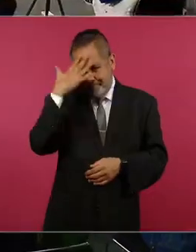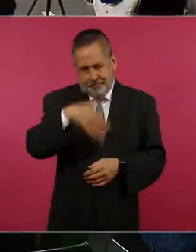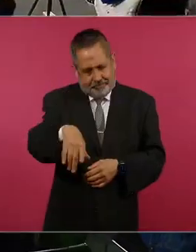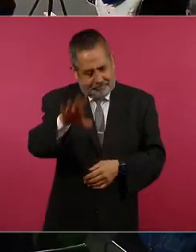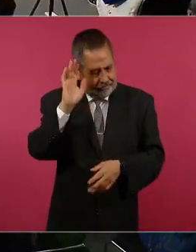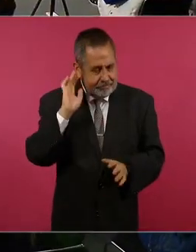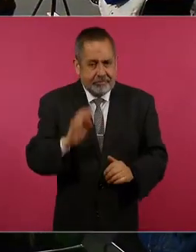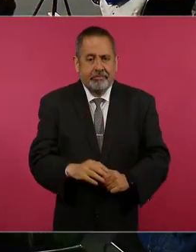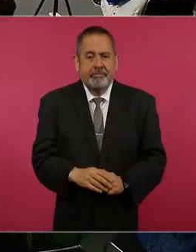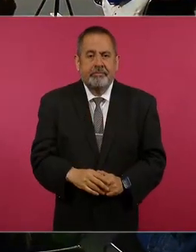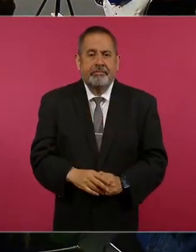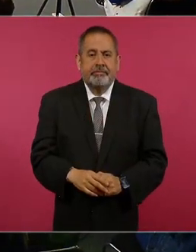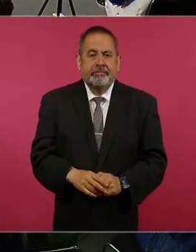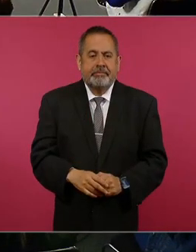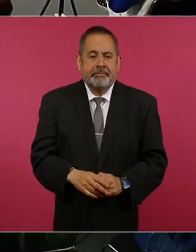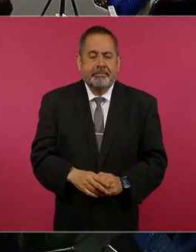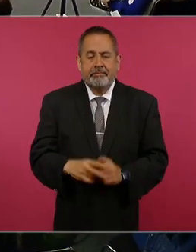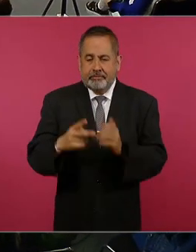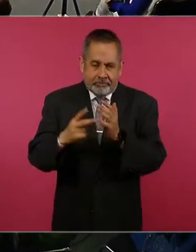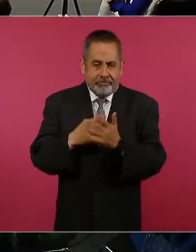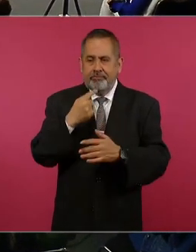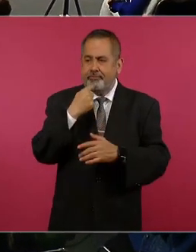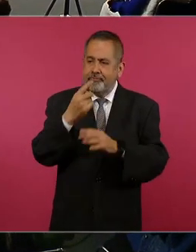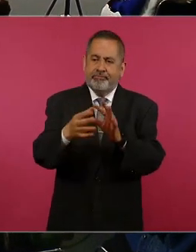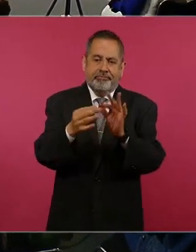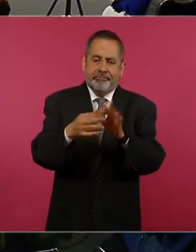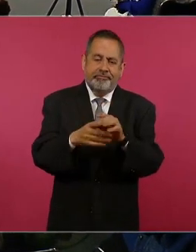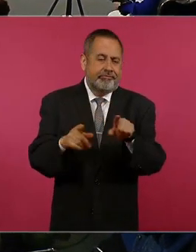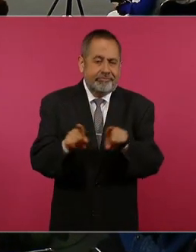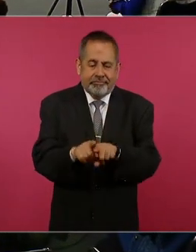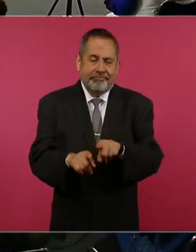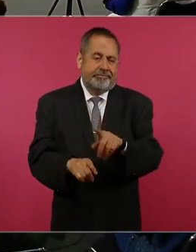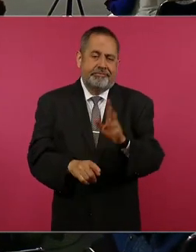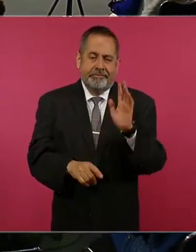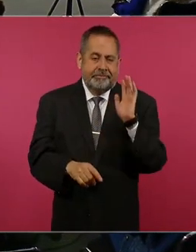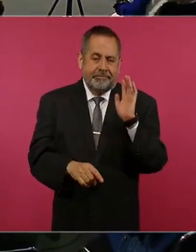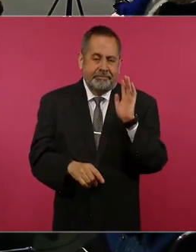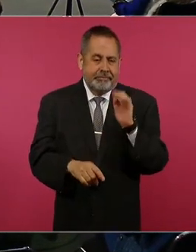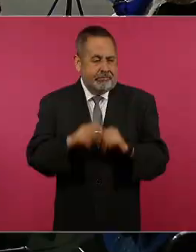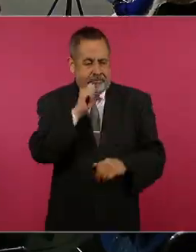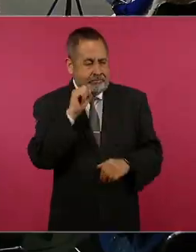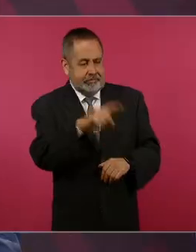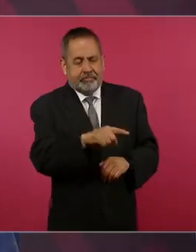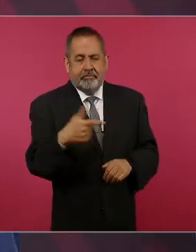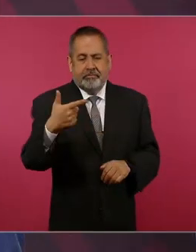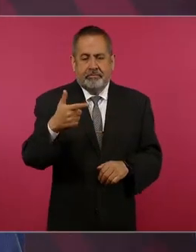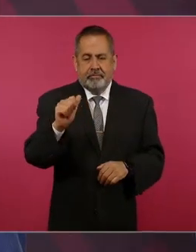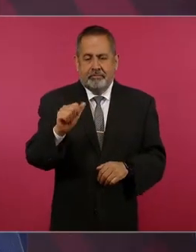reiterar lo de García Luna.